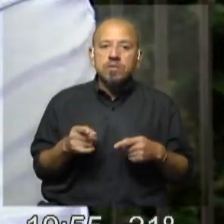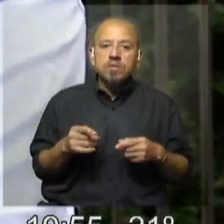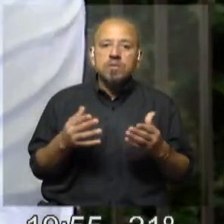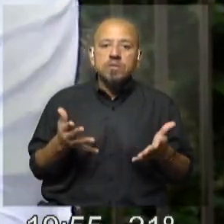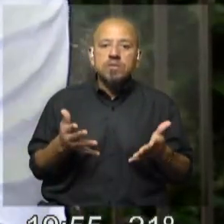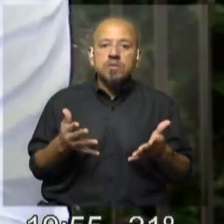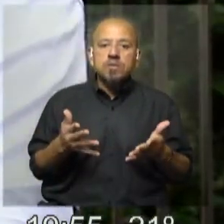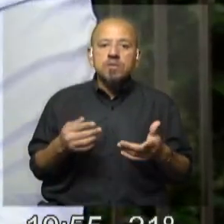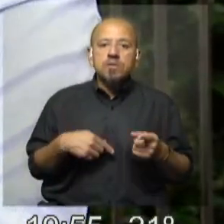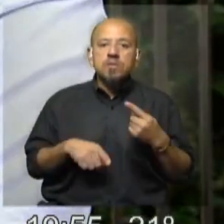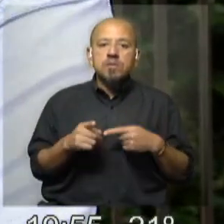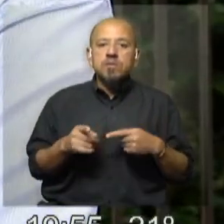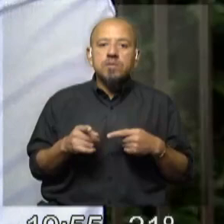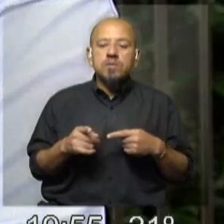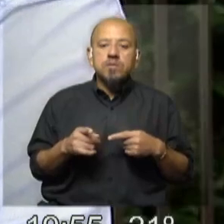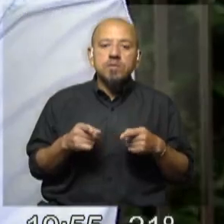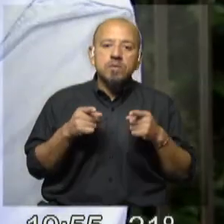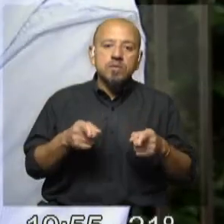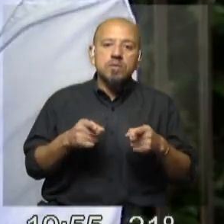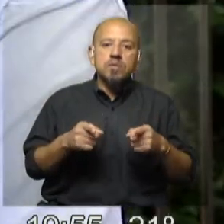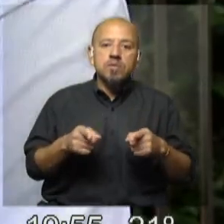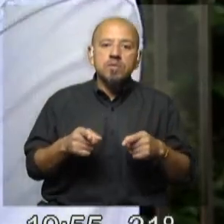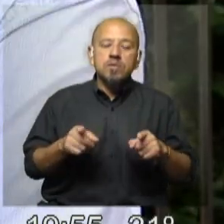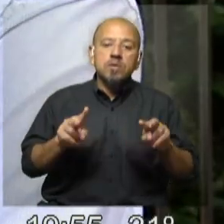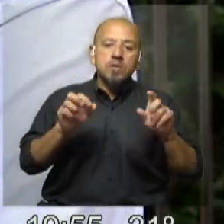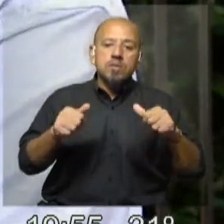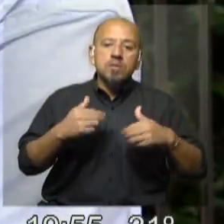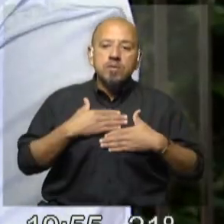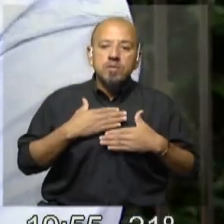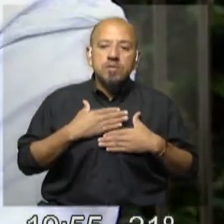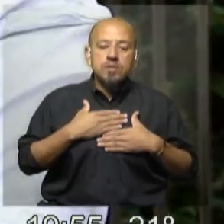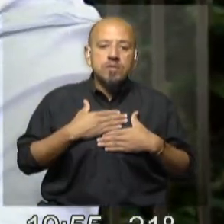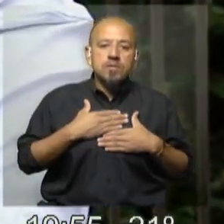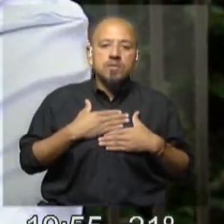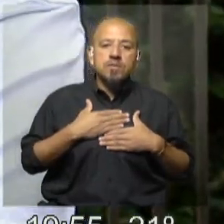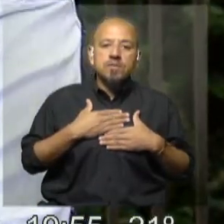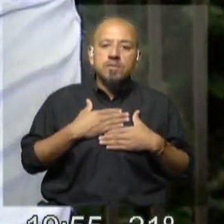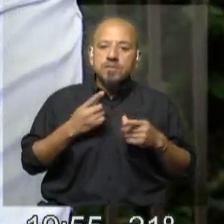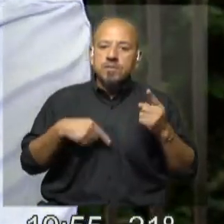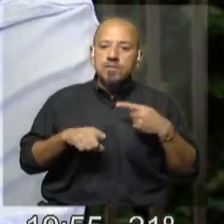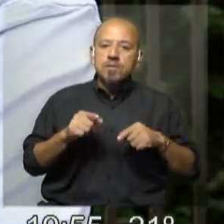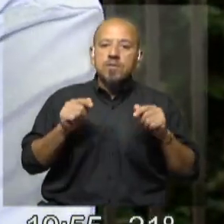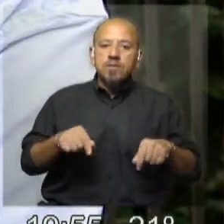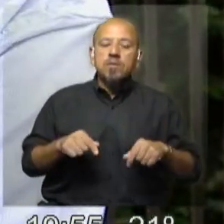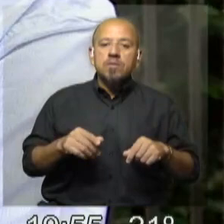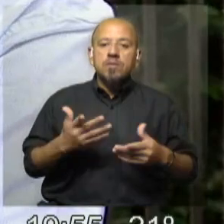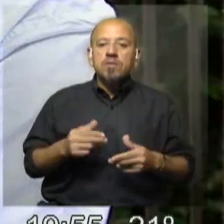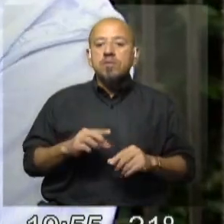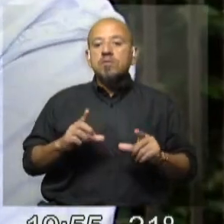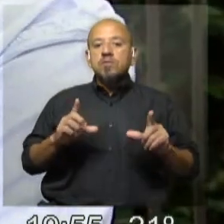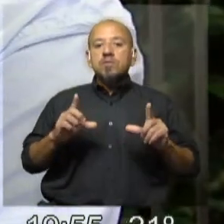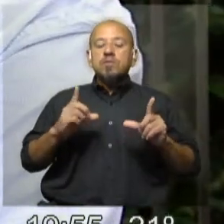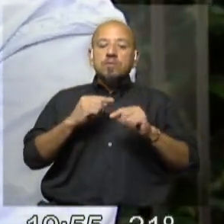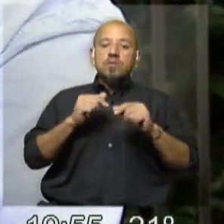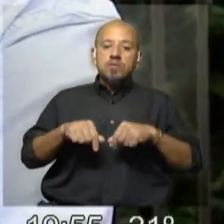acuerdos, en ese sentido el margen nuestro se ve acotado. Entonces, como espacio cerramos, damos